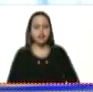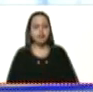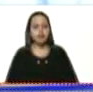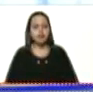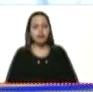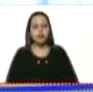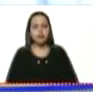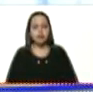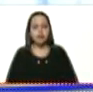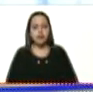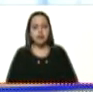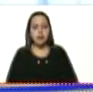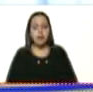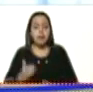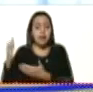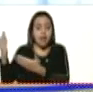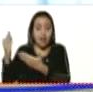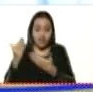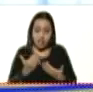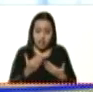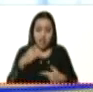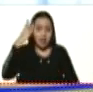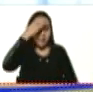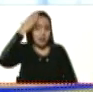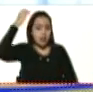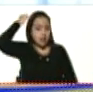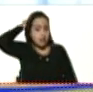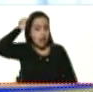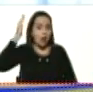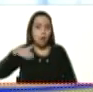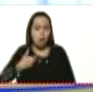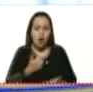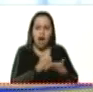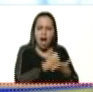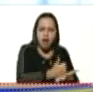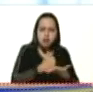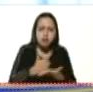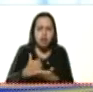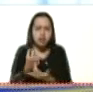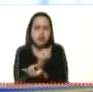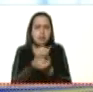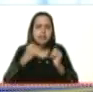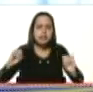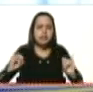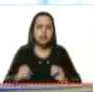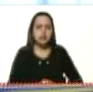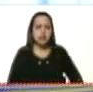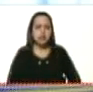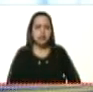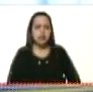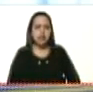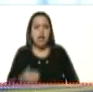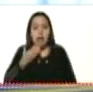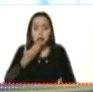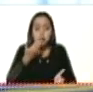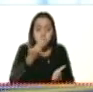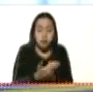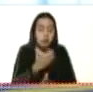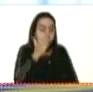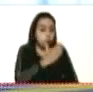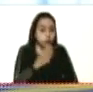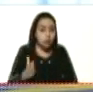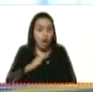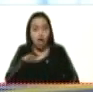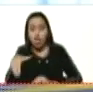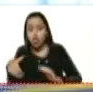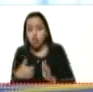la inminencia de la llegada de Francisco de Miranda para contribuir al recorrido independentista, ordena a todos los